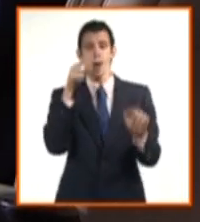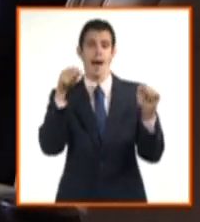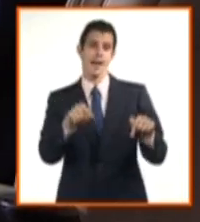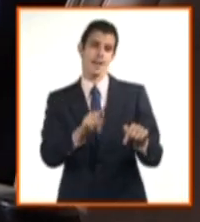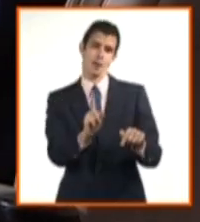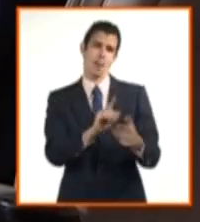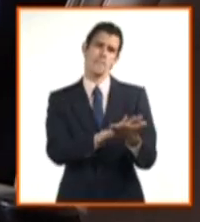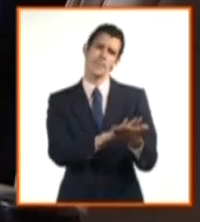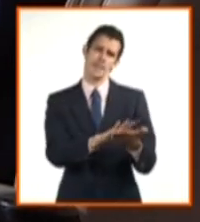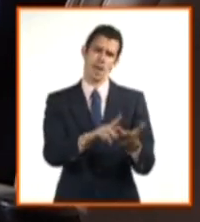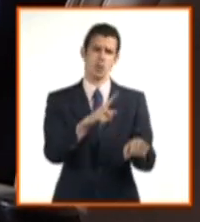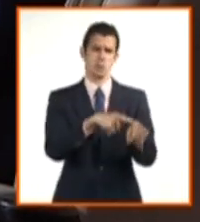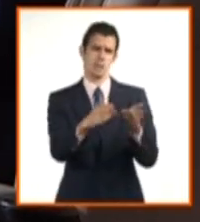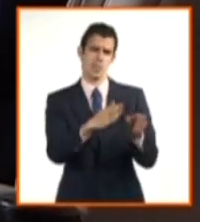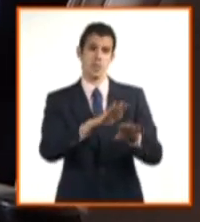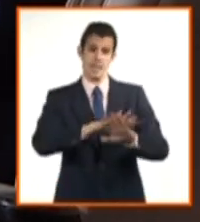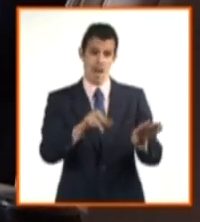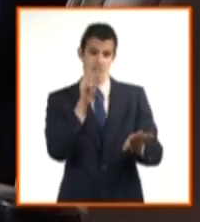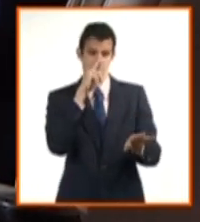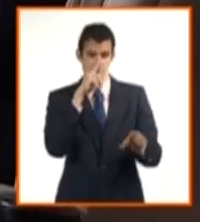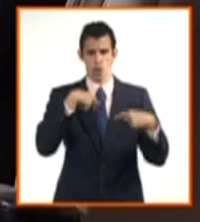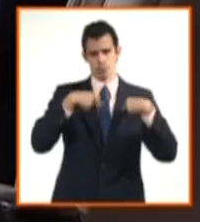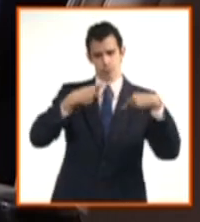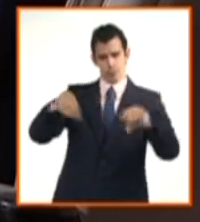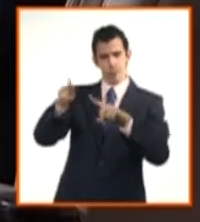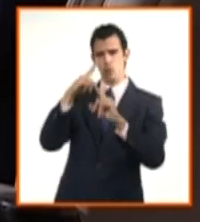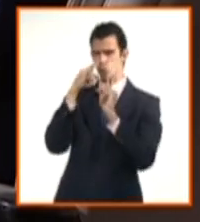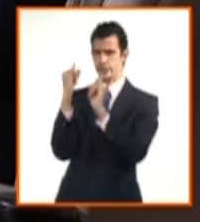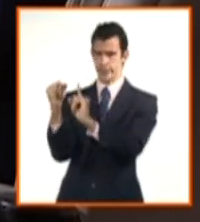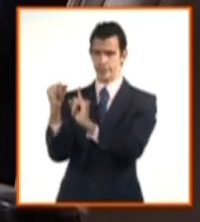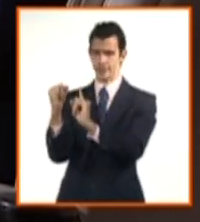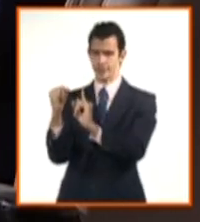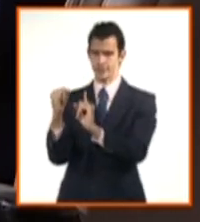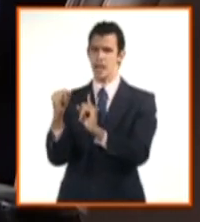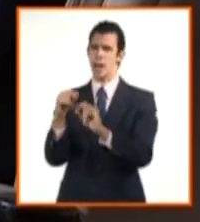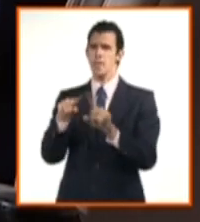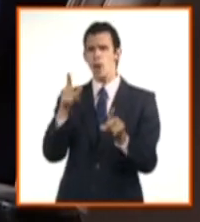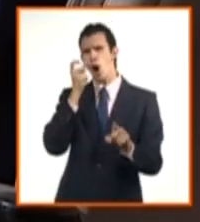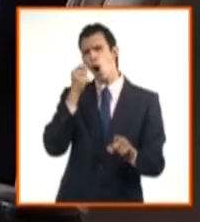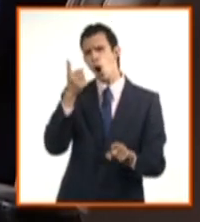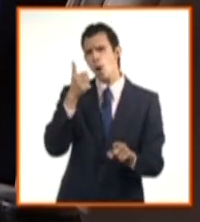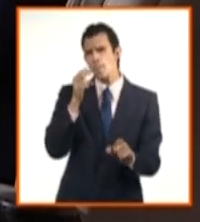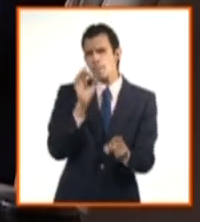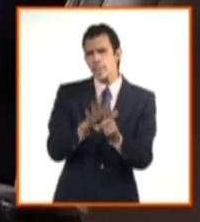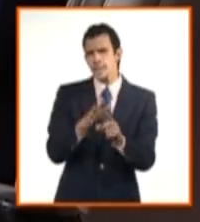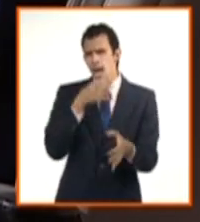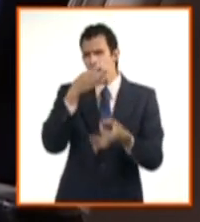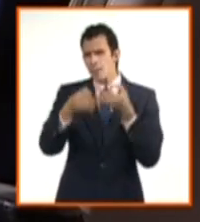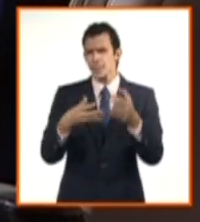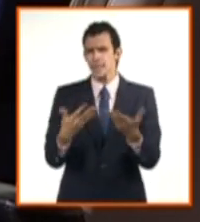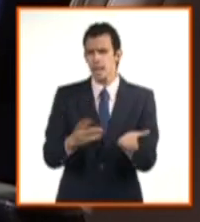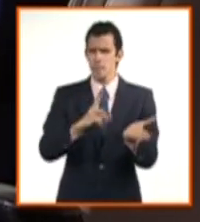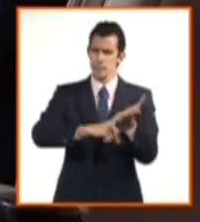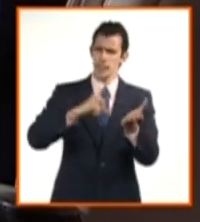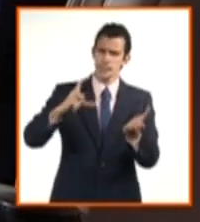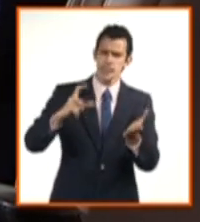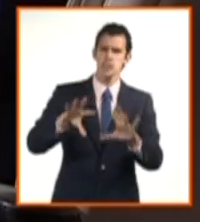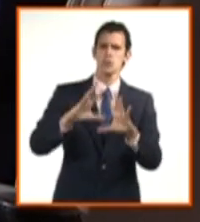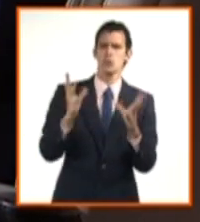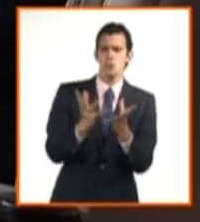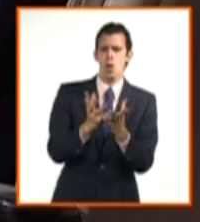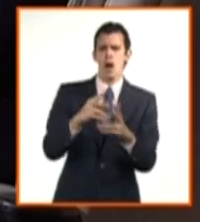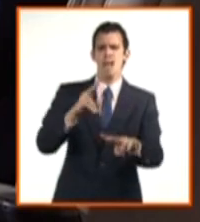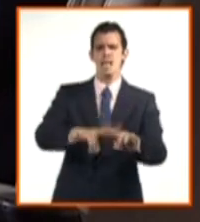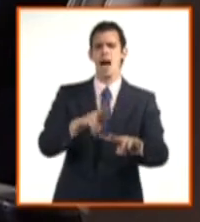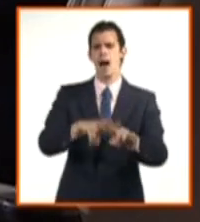orientaciones ha dado el gobierno de la capital la dirección del partido para las próximas horas a sus puestos de mando y